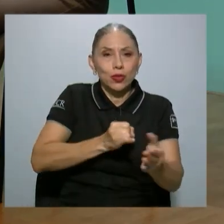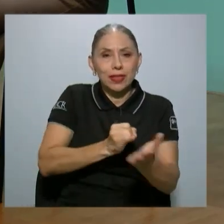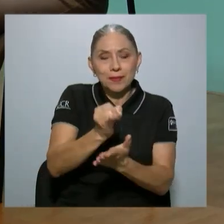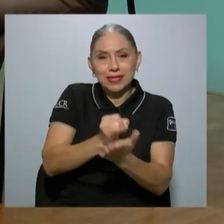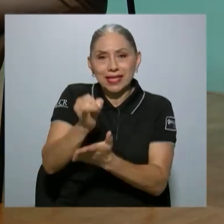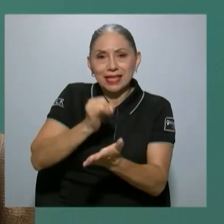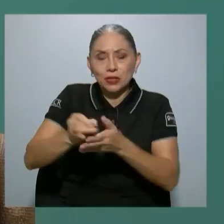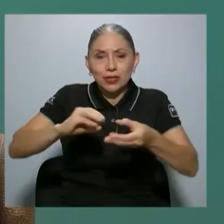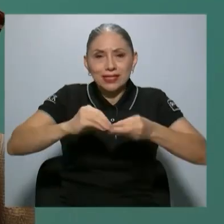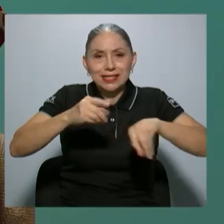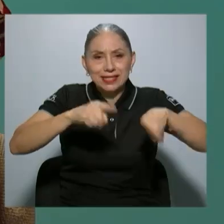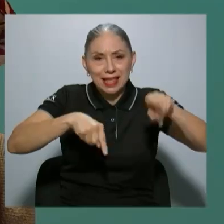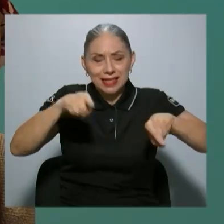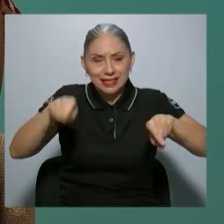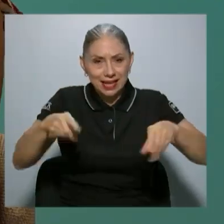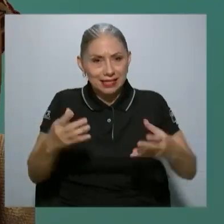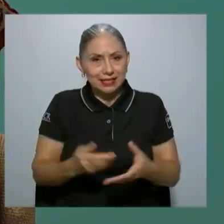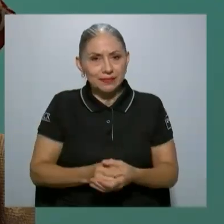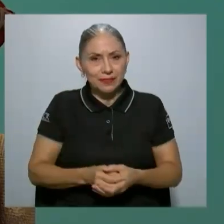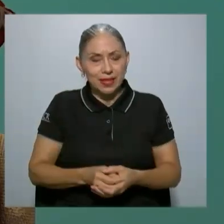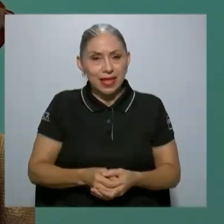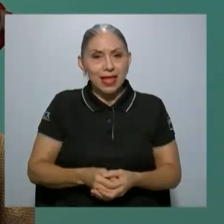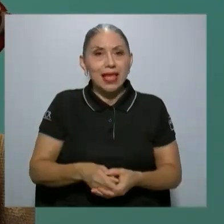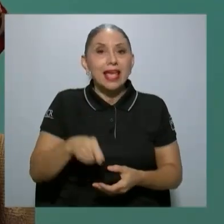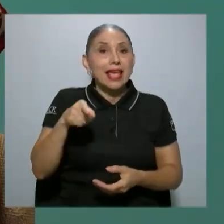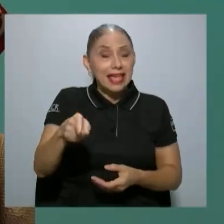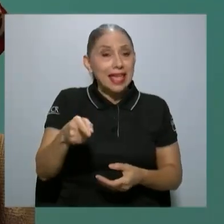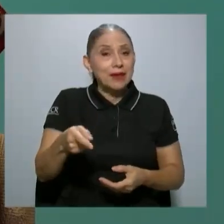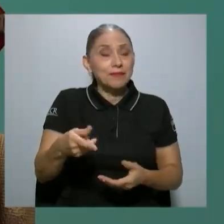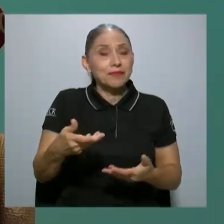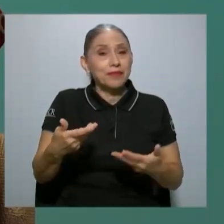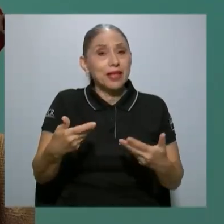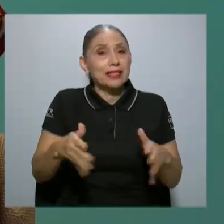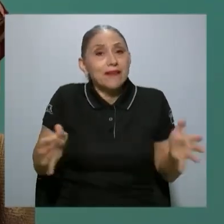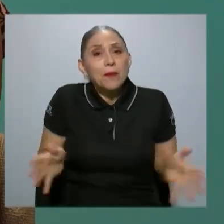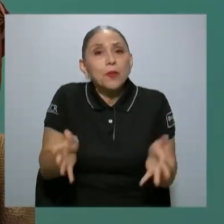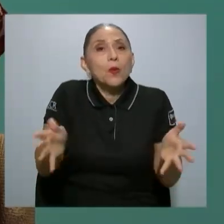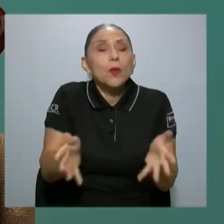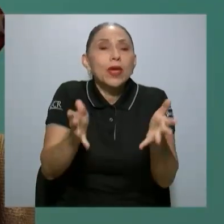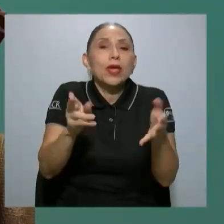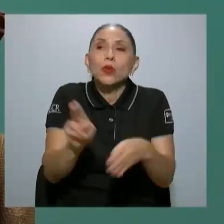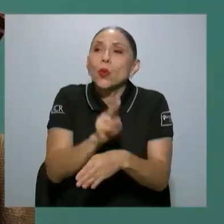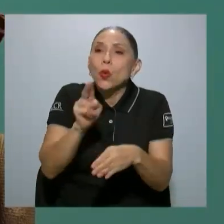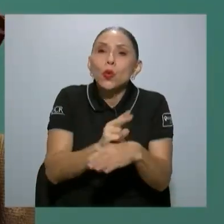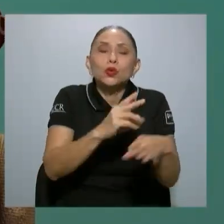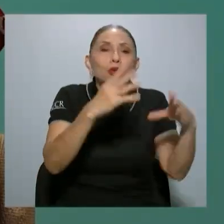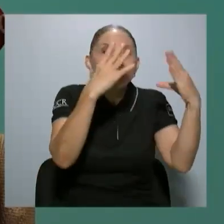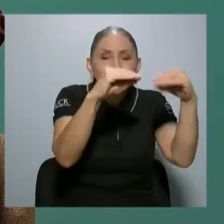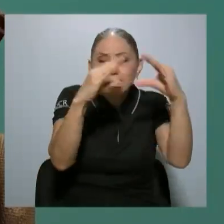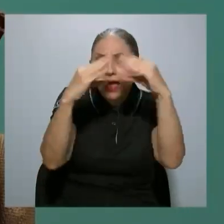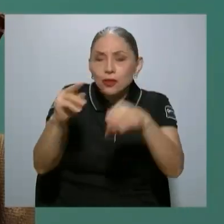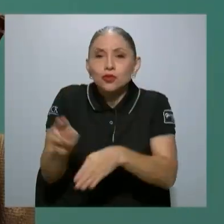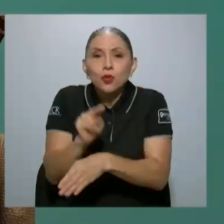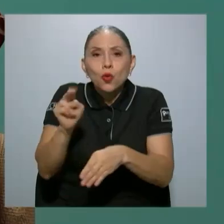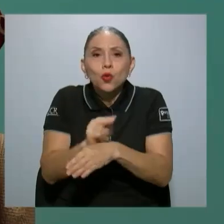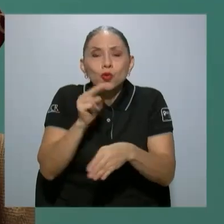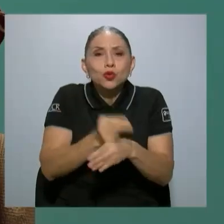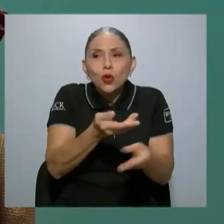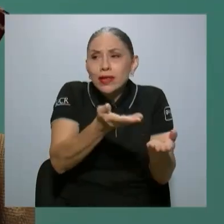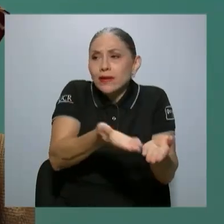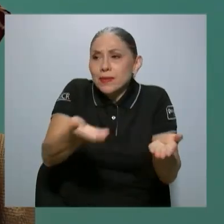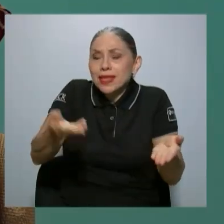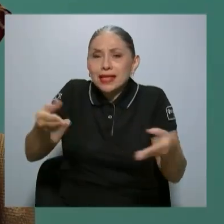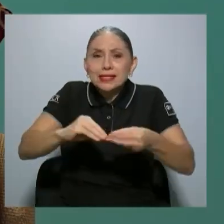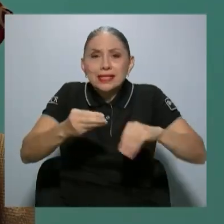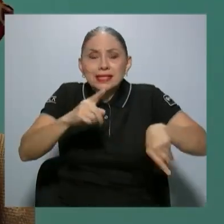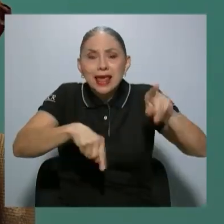Investigaciones Estadísticas, que estaba promoviendo uso de datos y uso de herramientas estadísticas en el análisis de esos